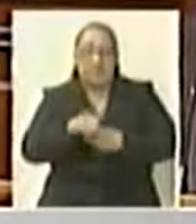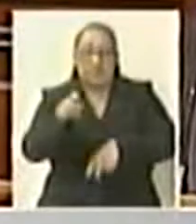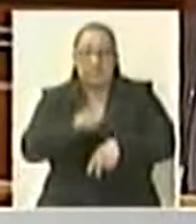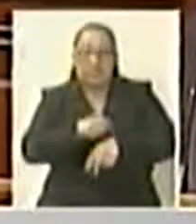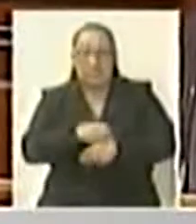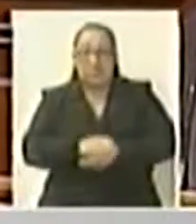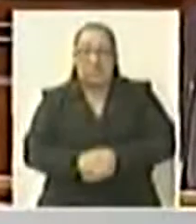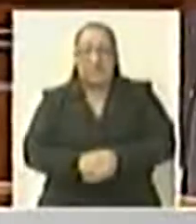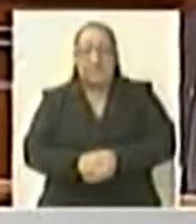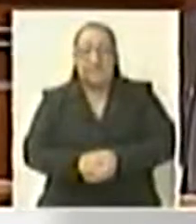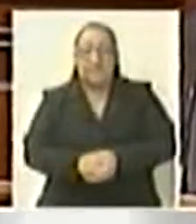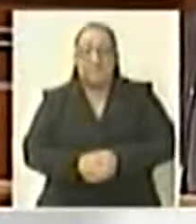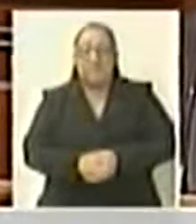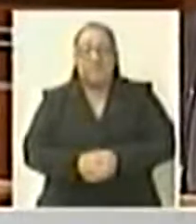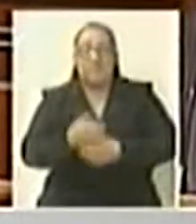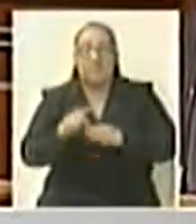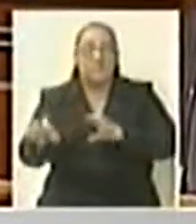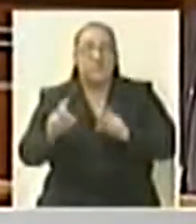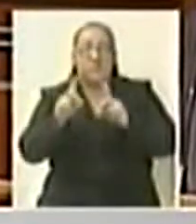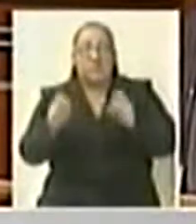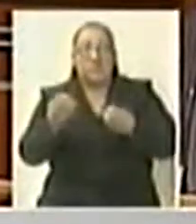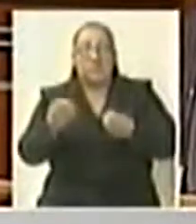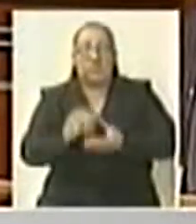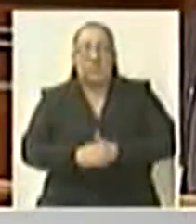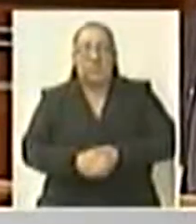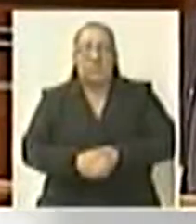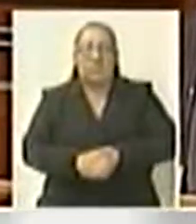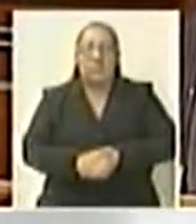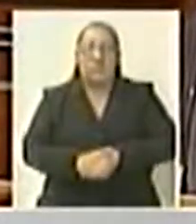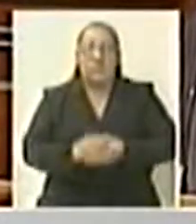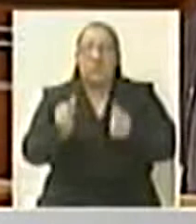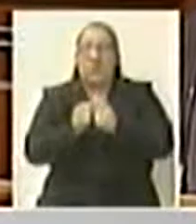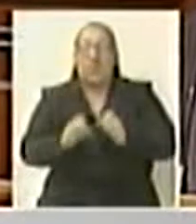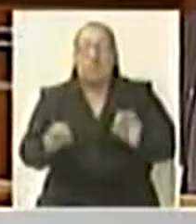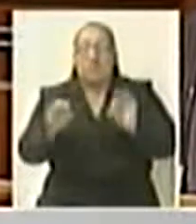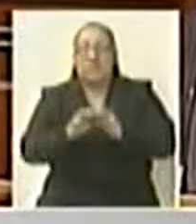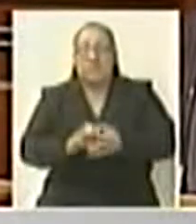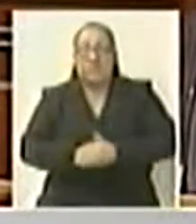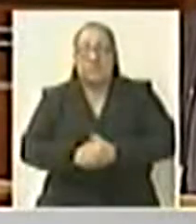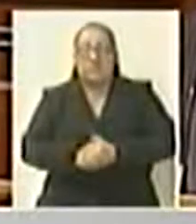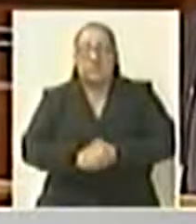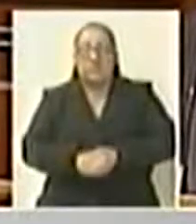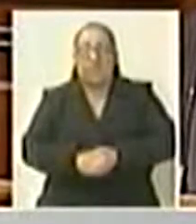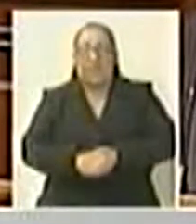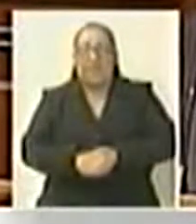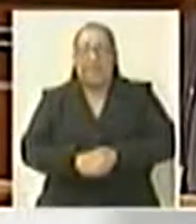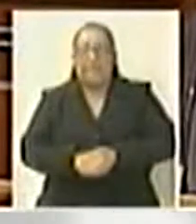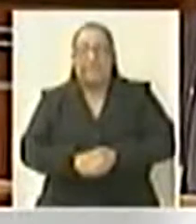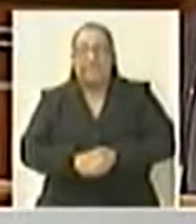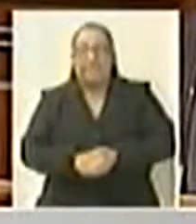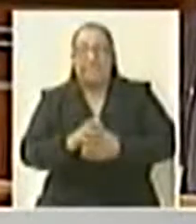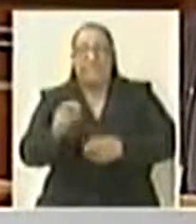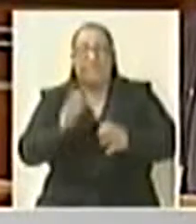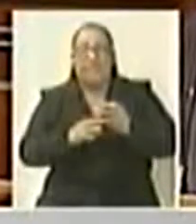oportunidad. Formulo esta pregunta teniendo en cuenta la importancia de la sostenibilidad